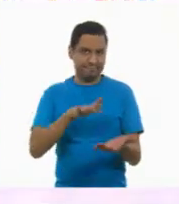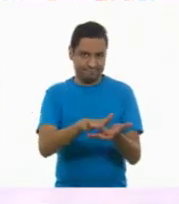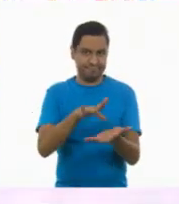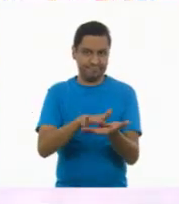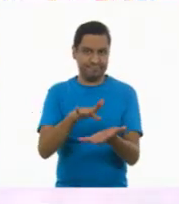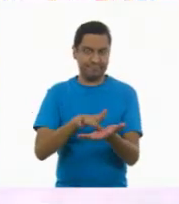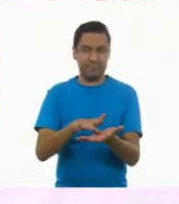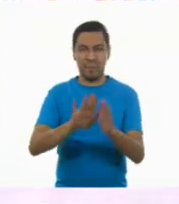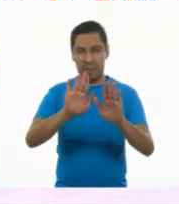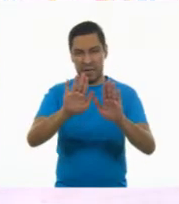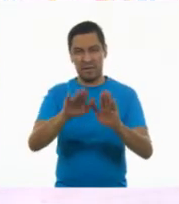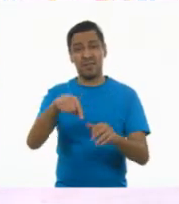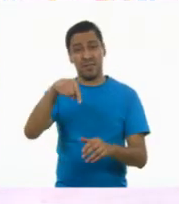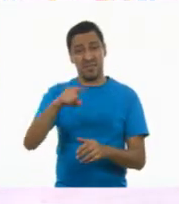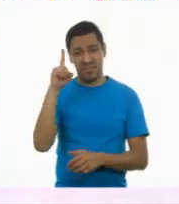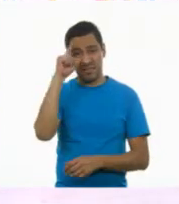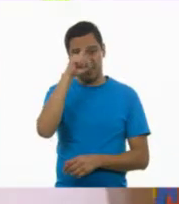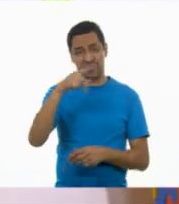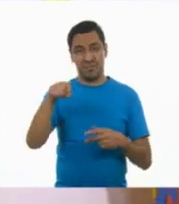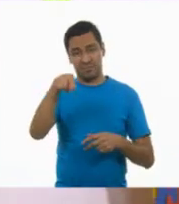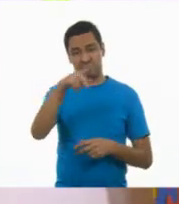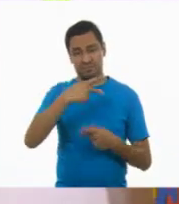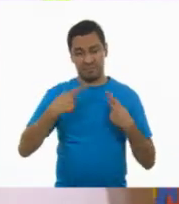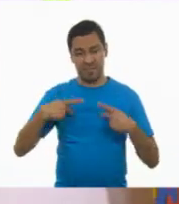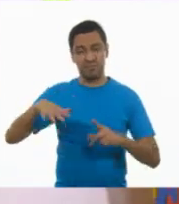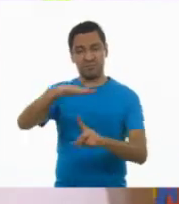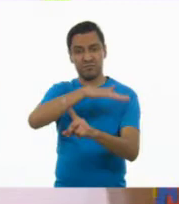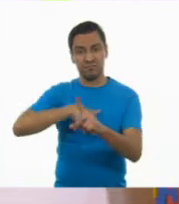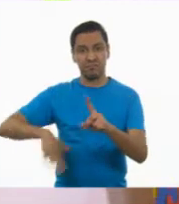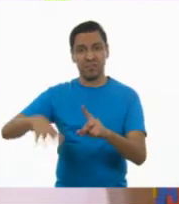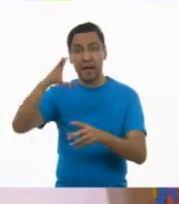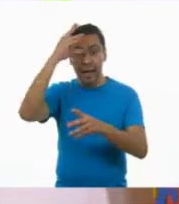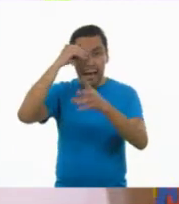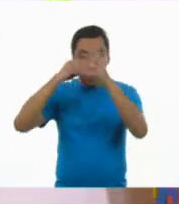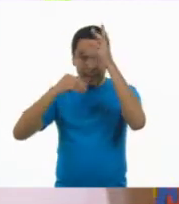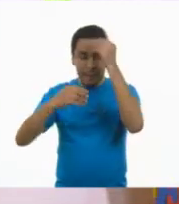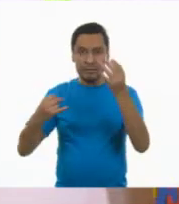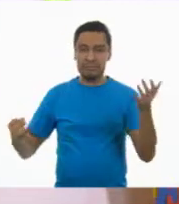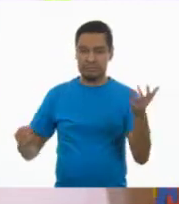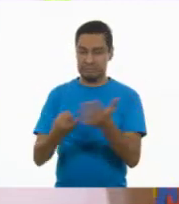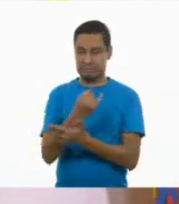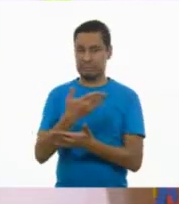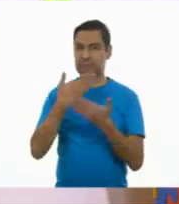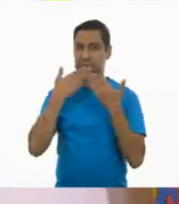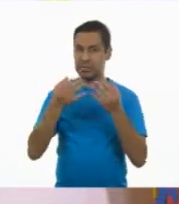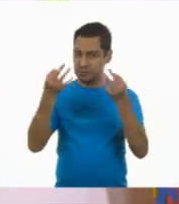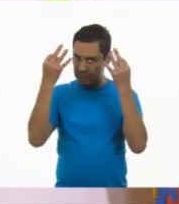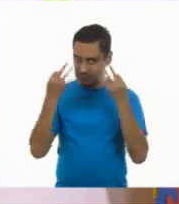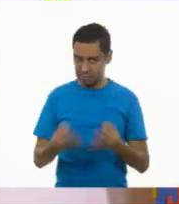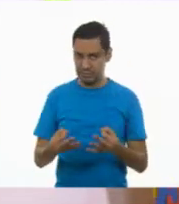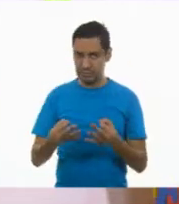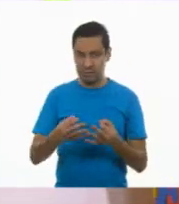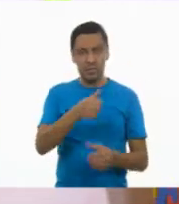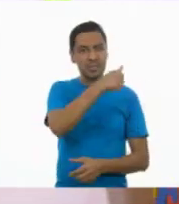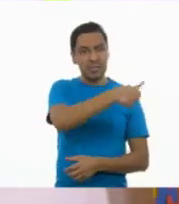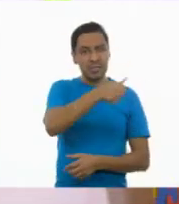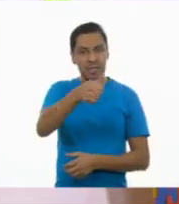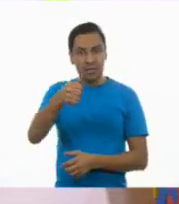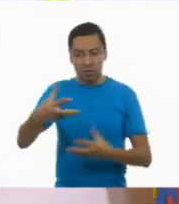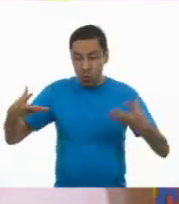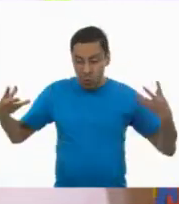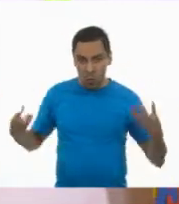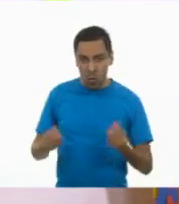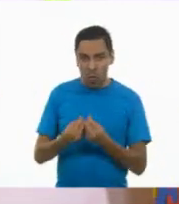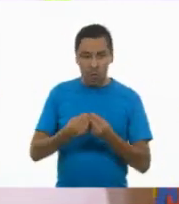los grandes desafíos del ser humano es aprender a tomar buenas decisiones y participar en la toma de decisiones